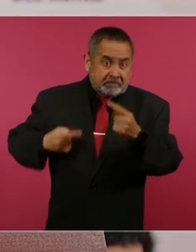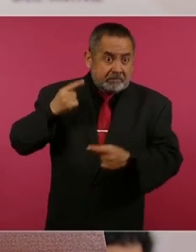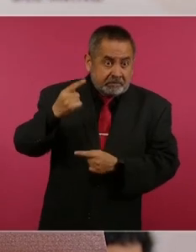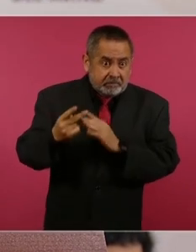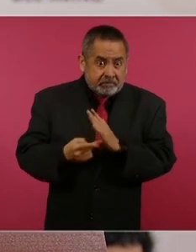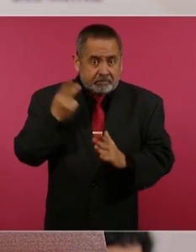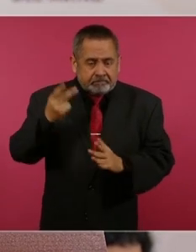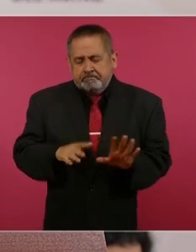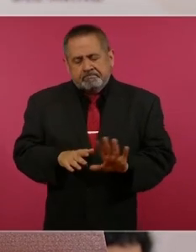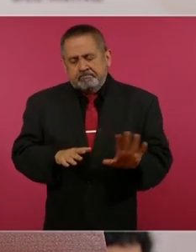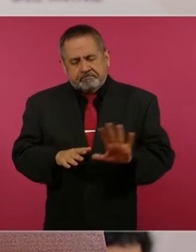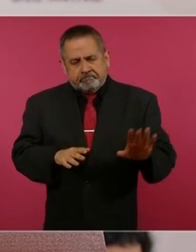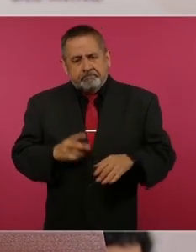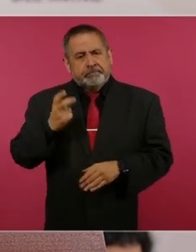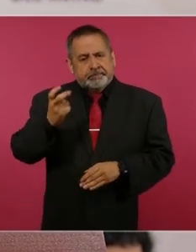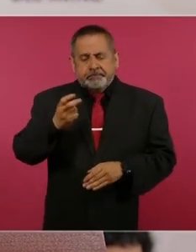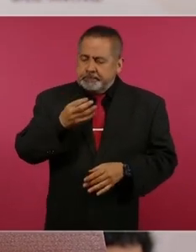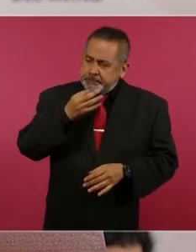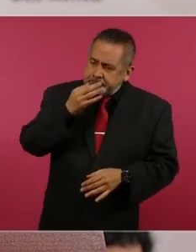que no se repitan.